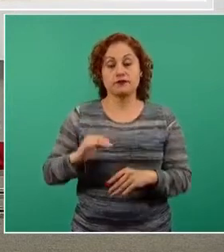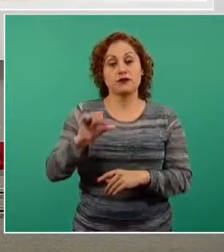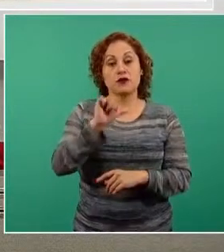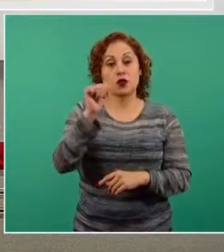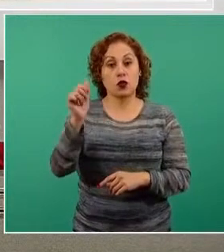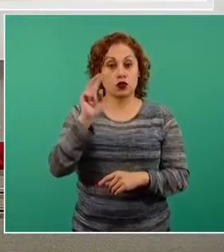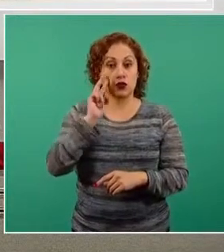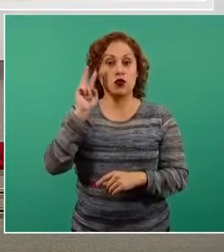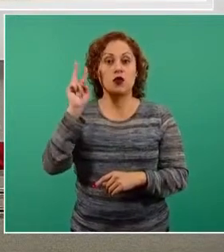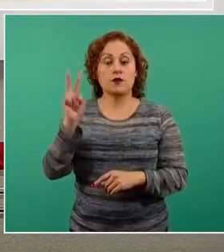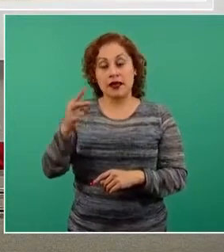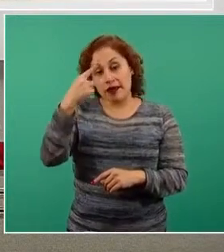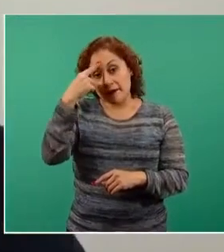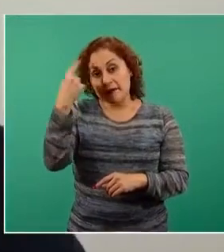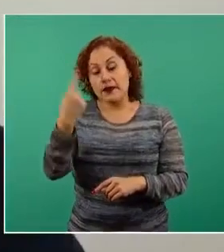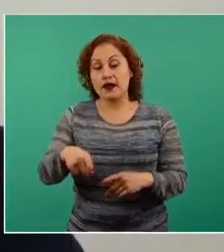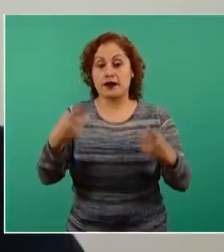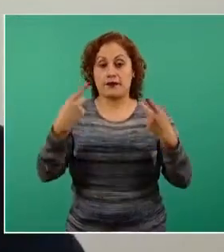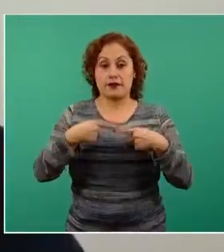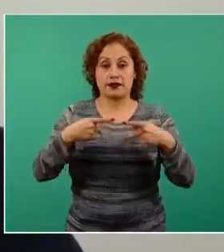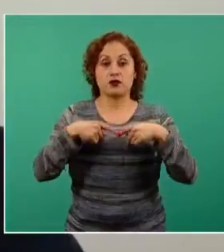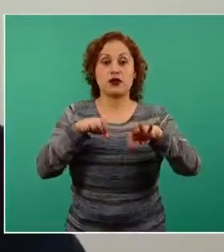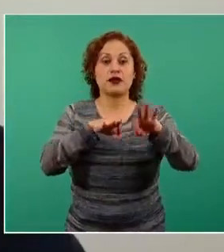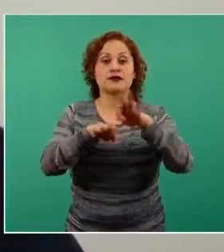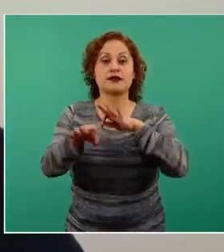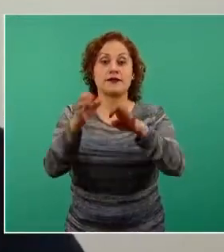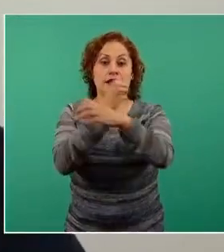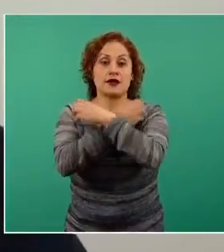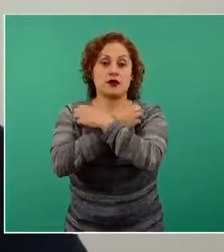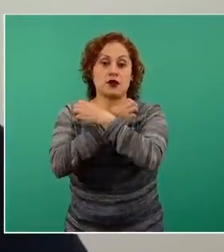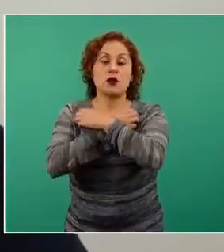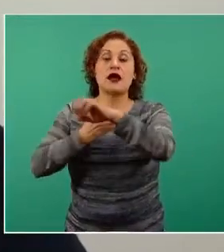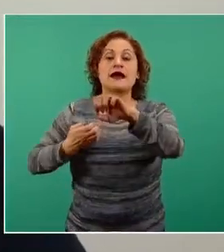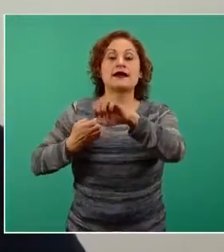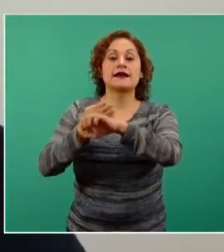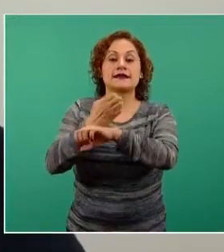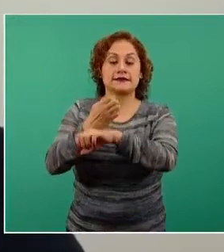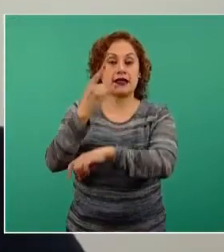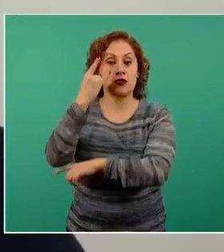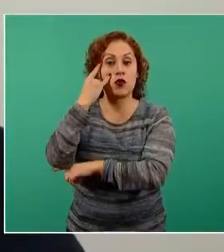al grupo de trabajadores de la educación que fue vacunado en Campeche. Aquí no tenemos